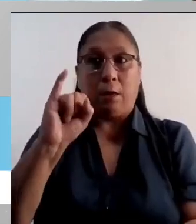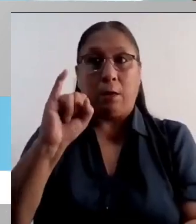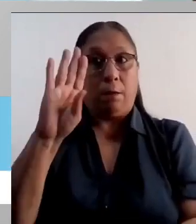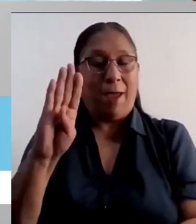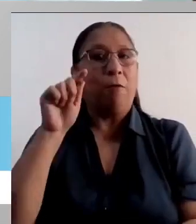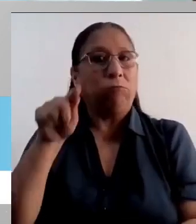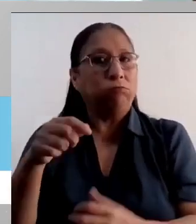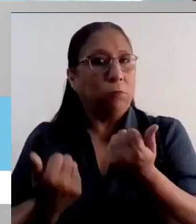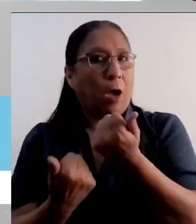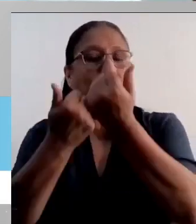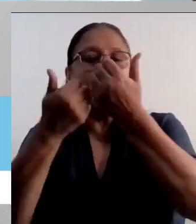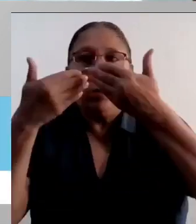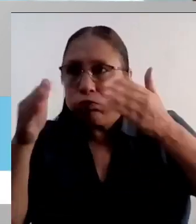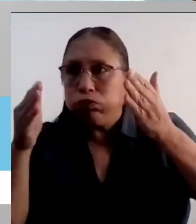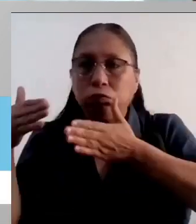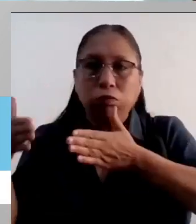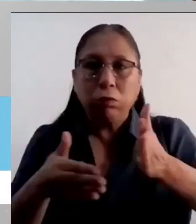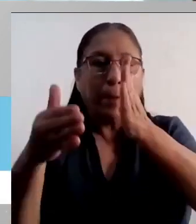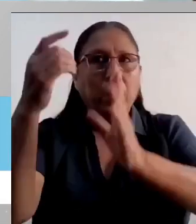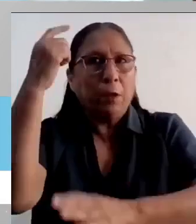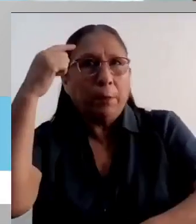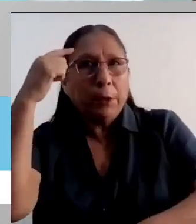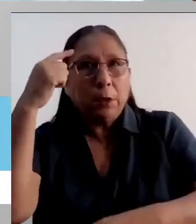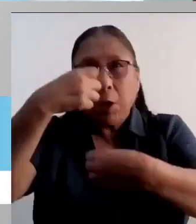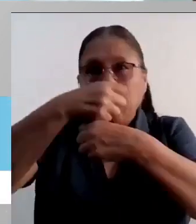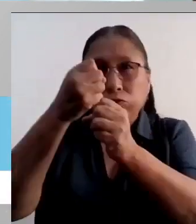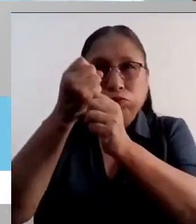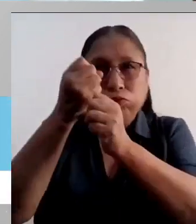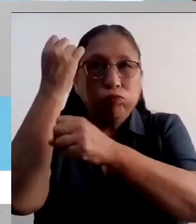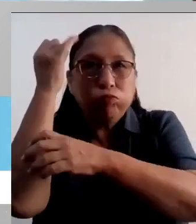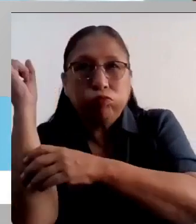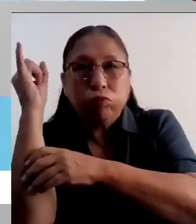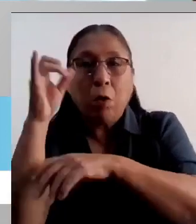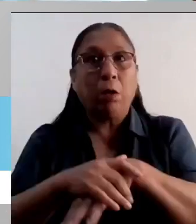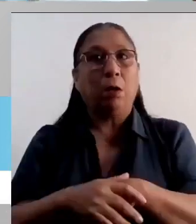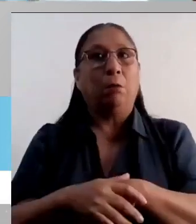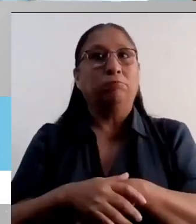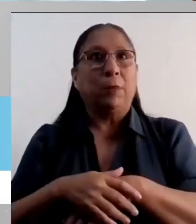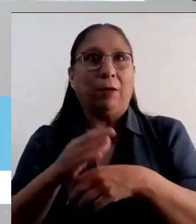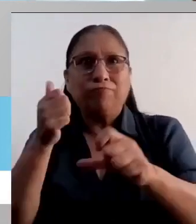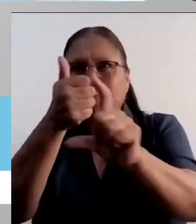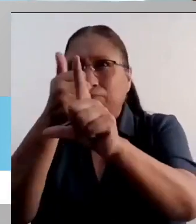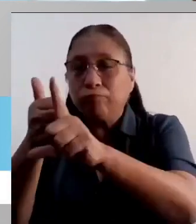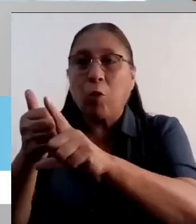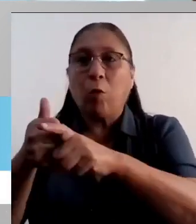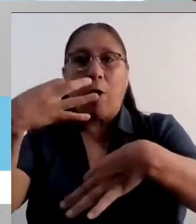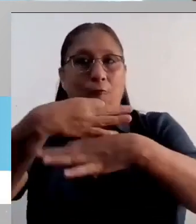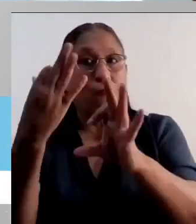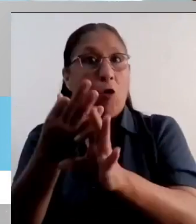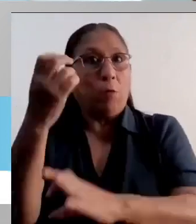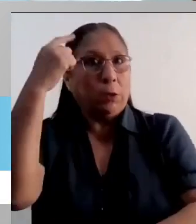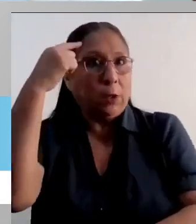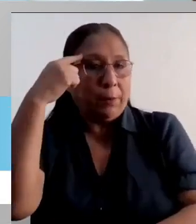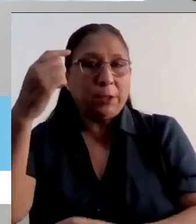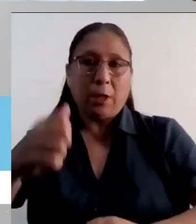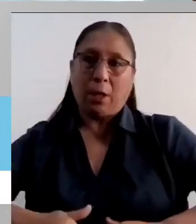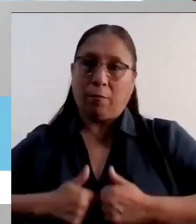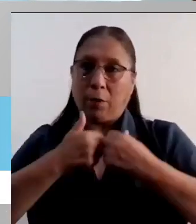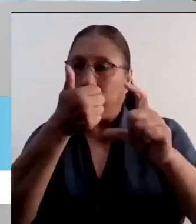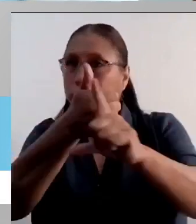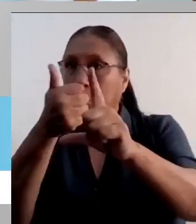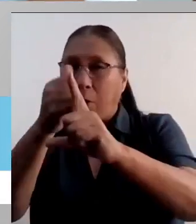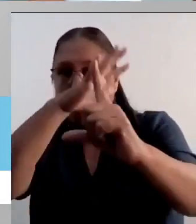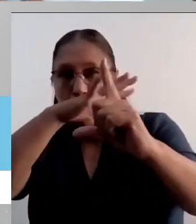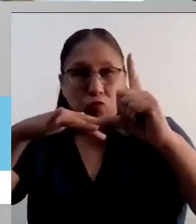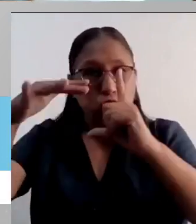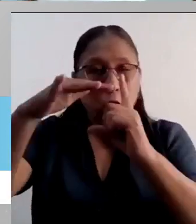contribuye a abrir nuevos caminos al pensamiento y creatividad humana en base a sus formas de pensar y vivir según su propia cosmovisión, ¿no?